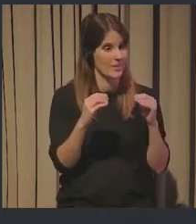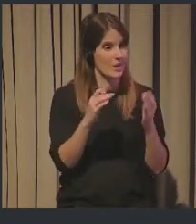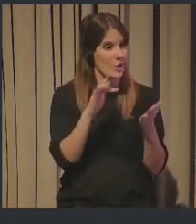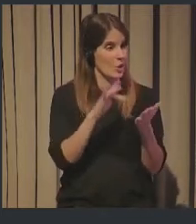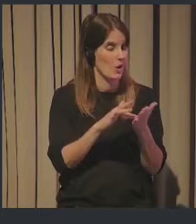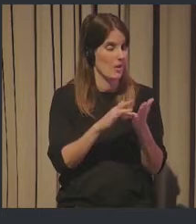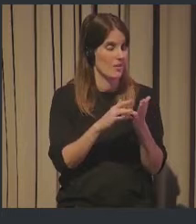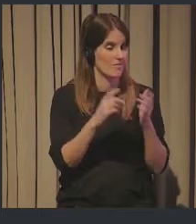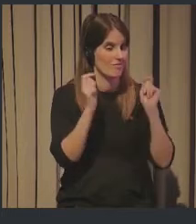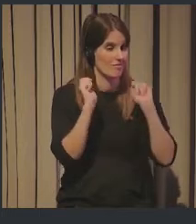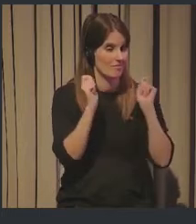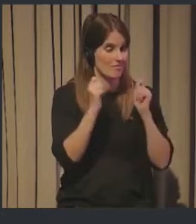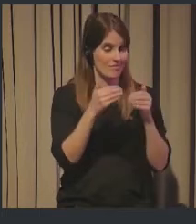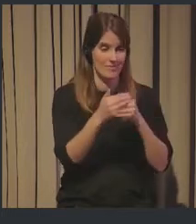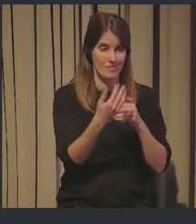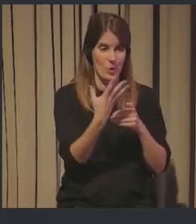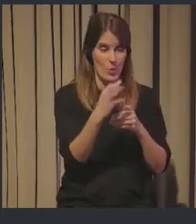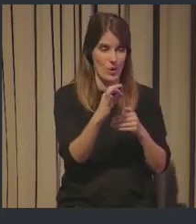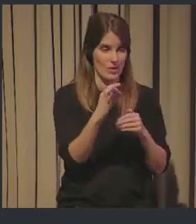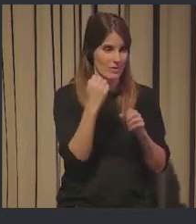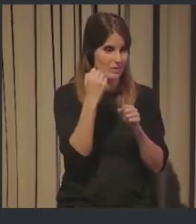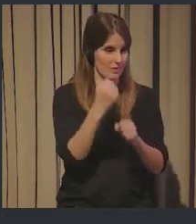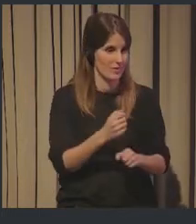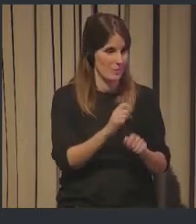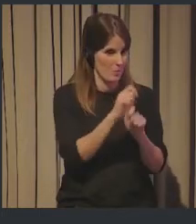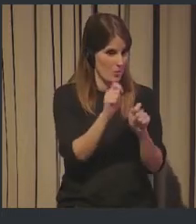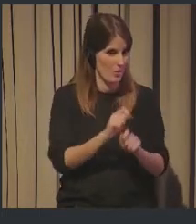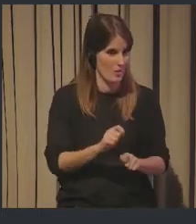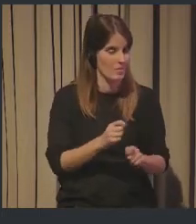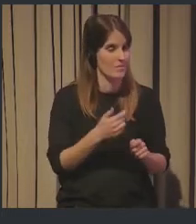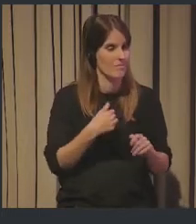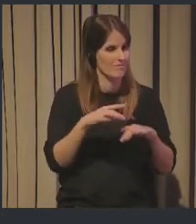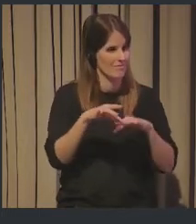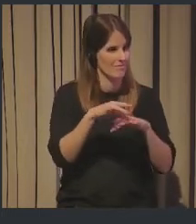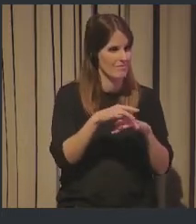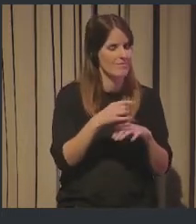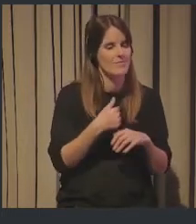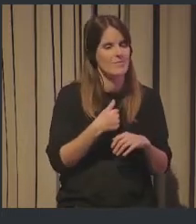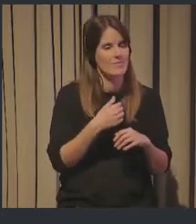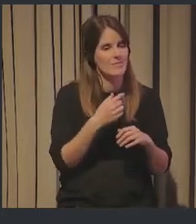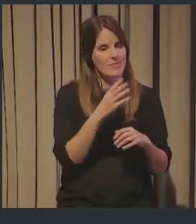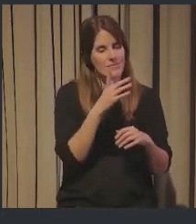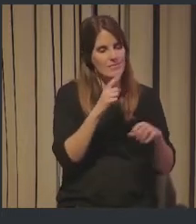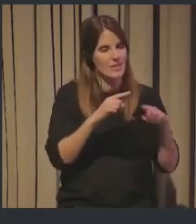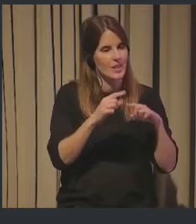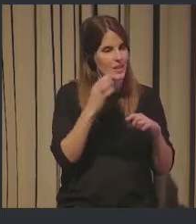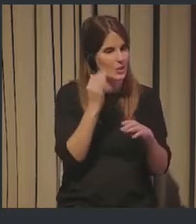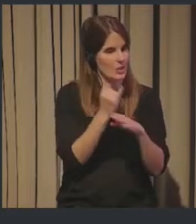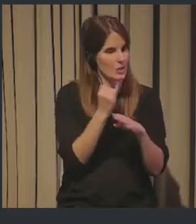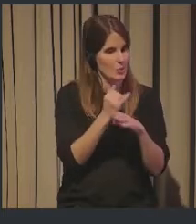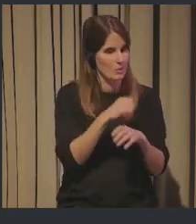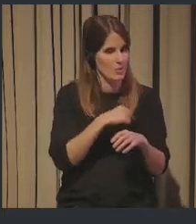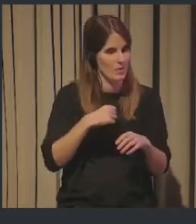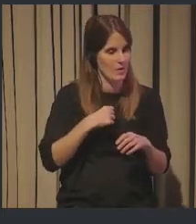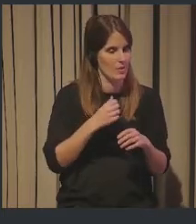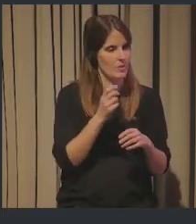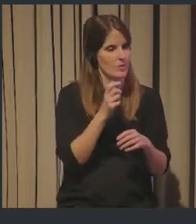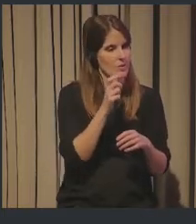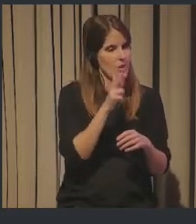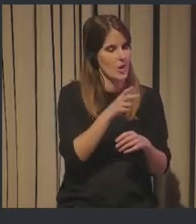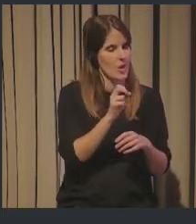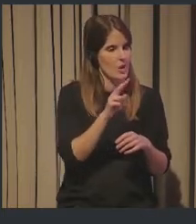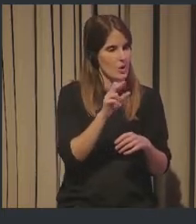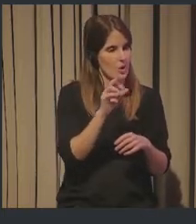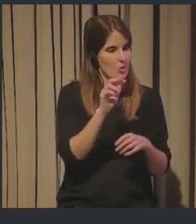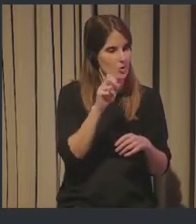de matrimonio el mes que viene. Y aquí está como directora de un instituto privado en Houston, apoyando